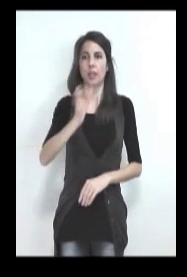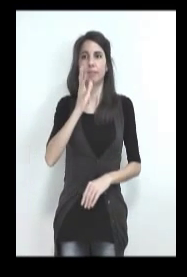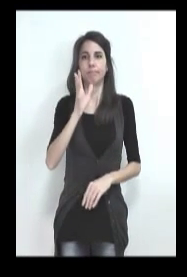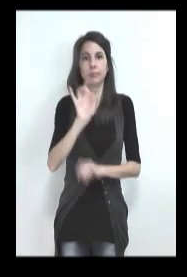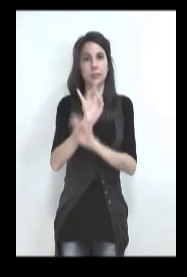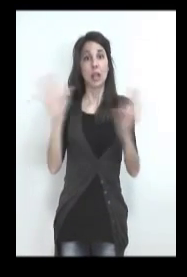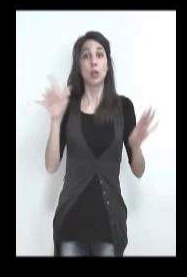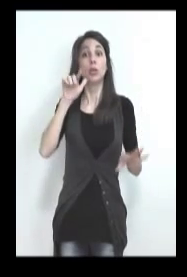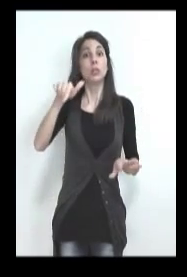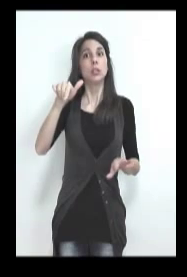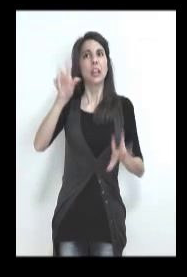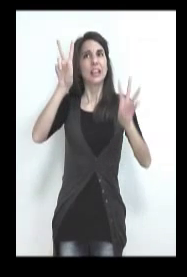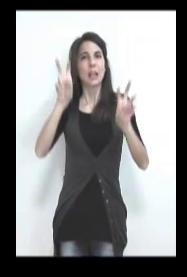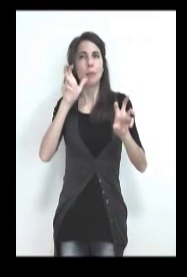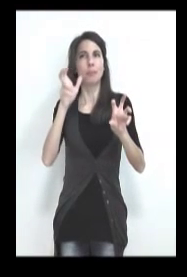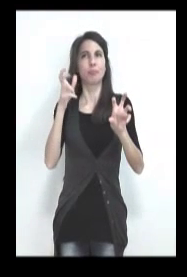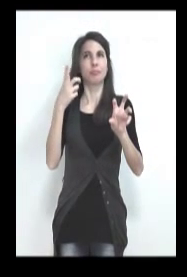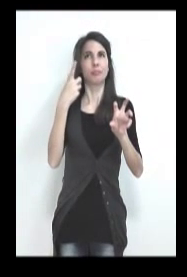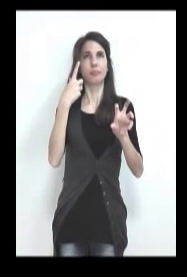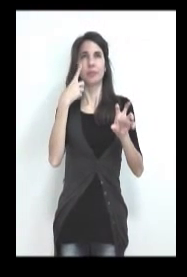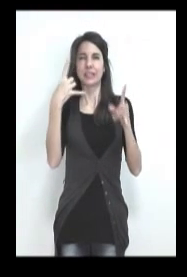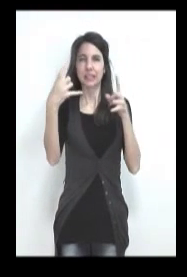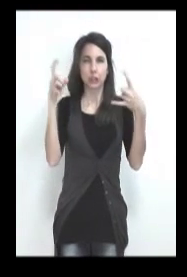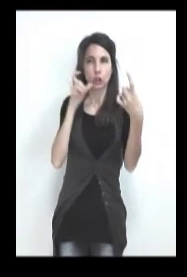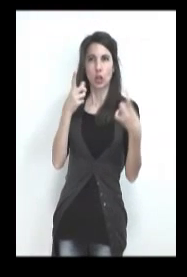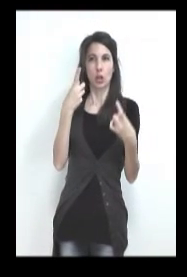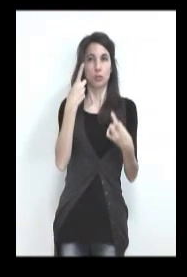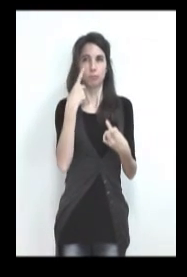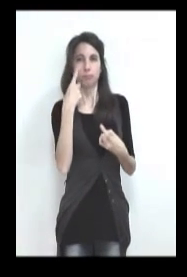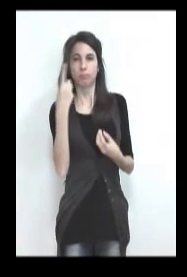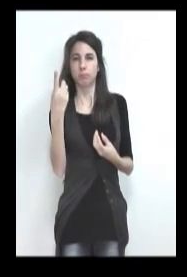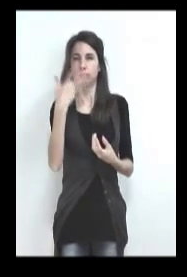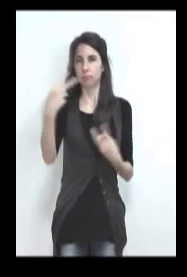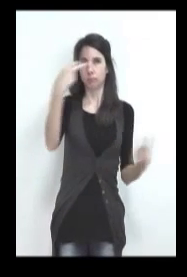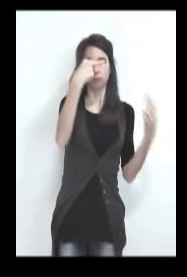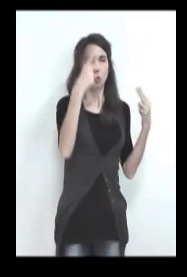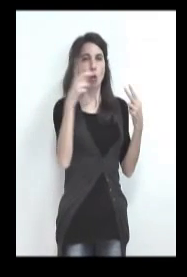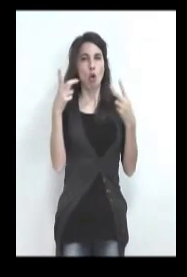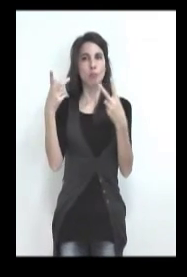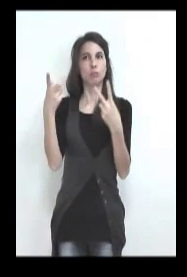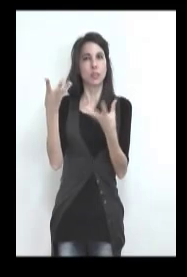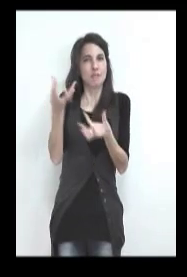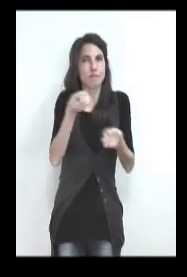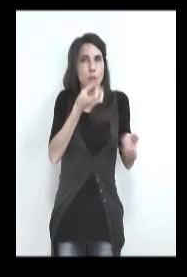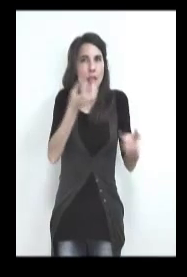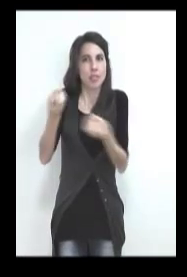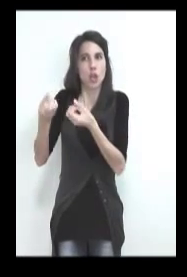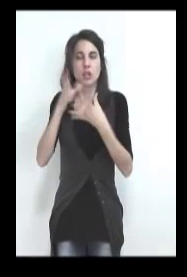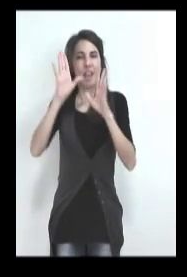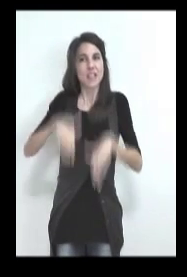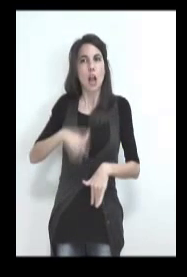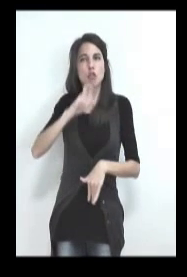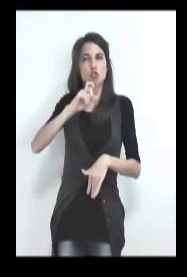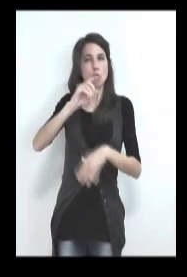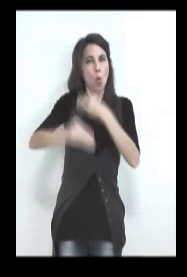duda todo este tema de la sensorización, acumulación de información que al final va a obtenerse, el tratamiento de la misma,